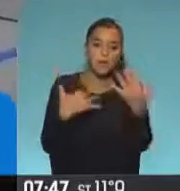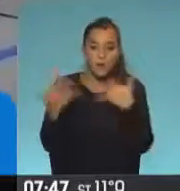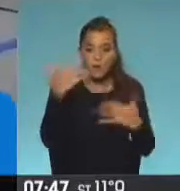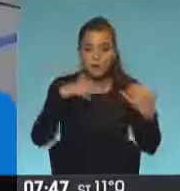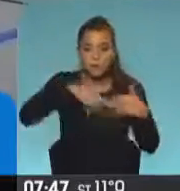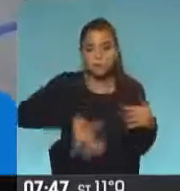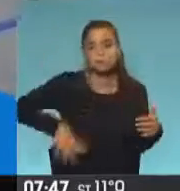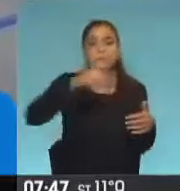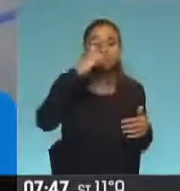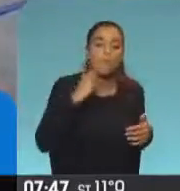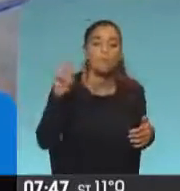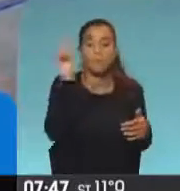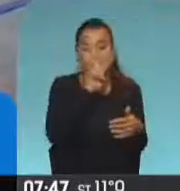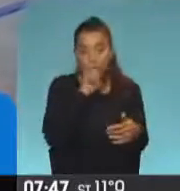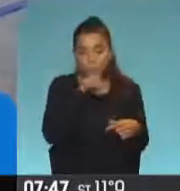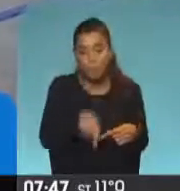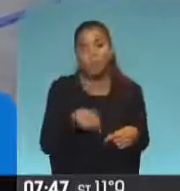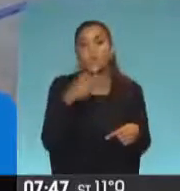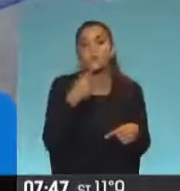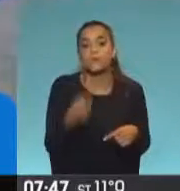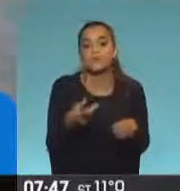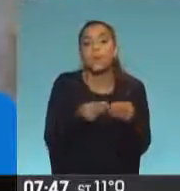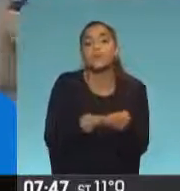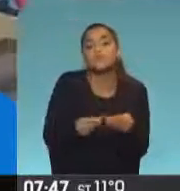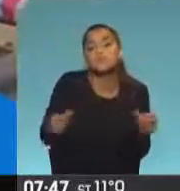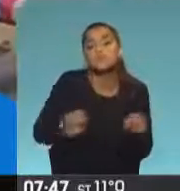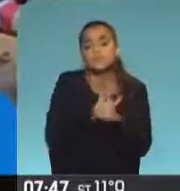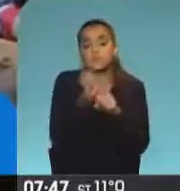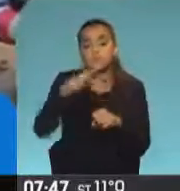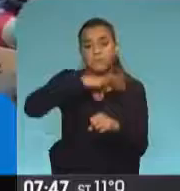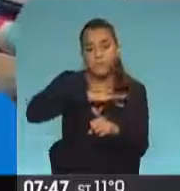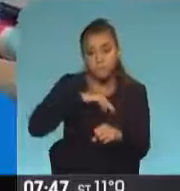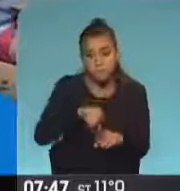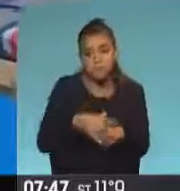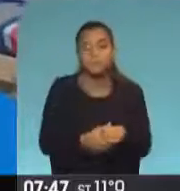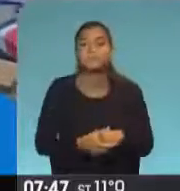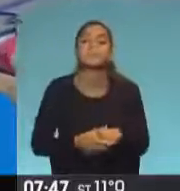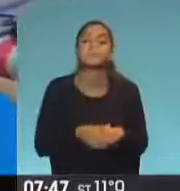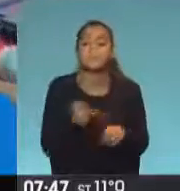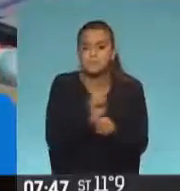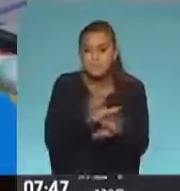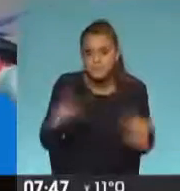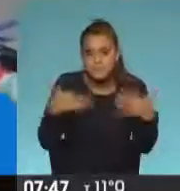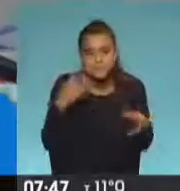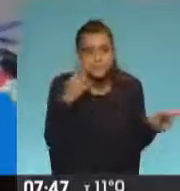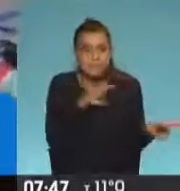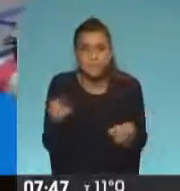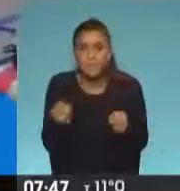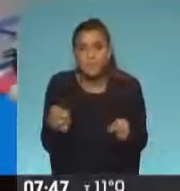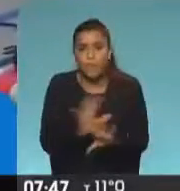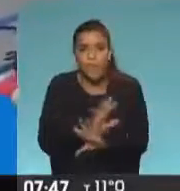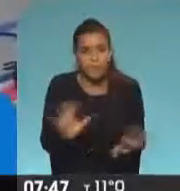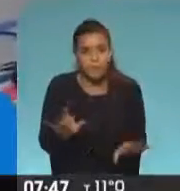hasta este lugar hombres y mujeres que se encuentran entonces con casos leves de contagios de kobe 19 es tremenda la imagen fuerte